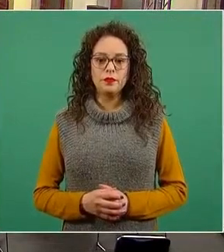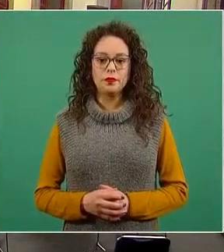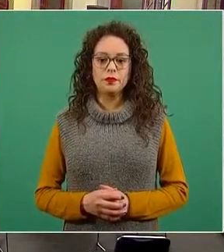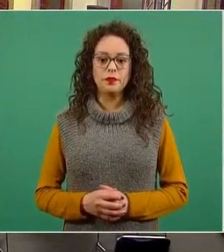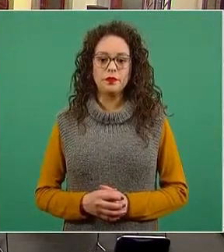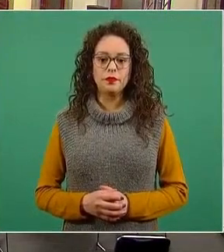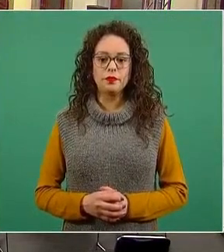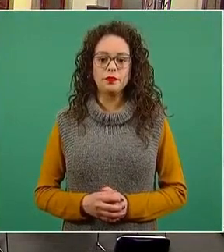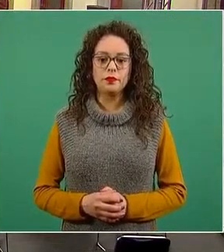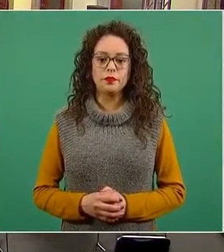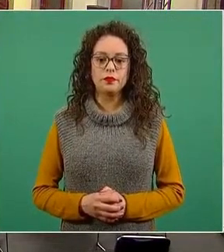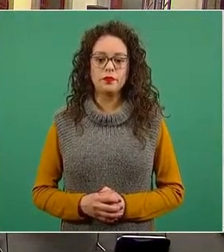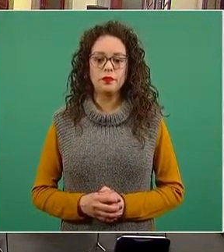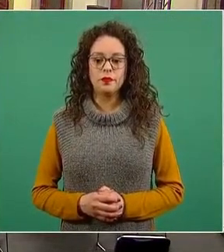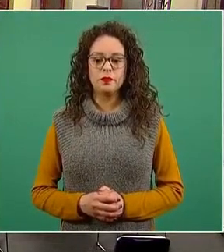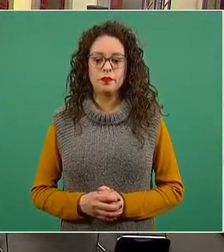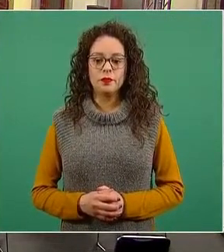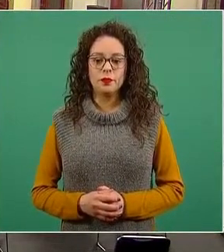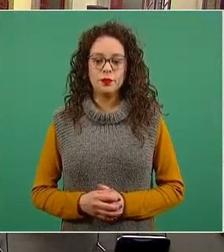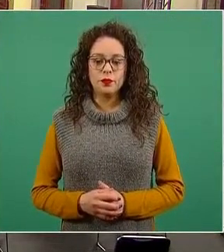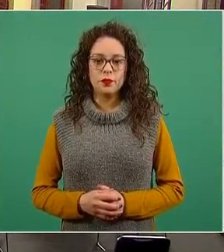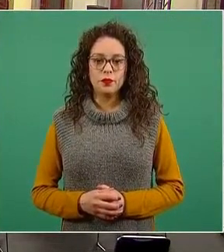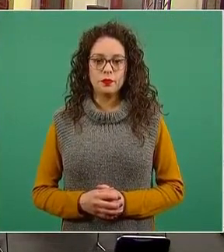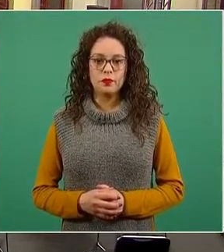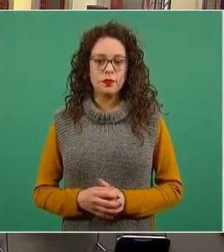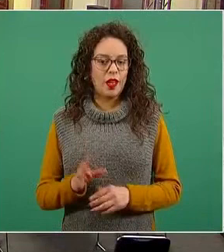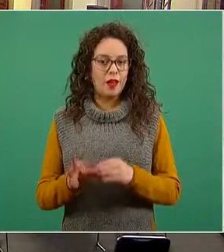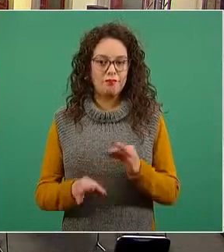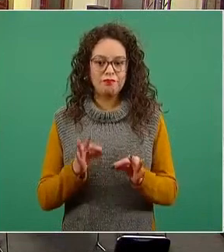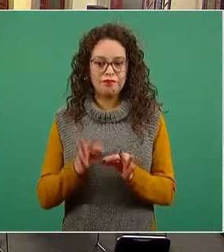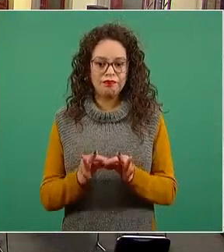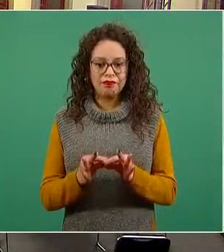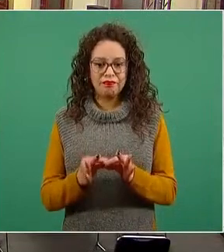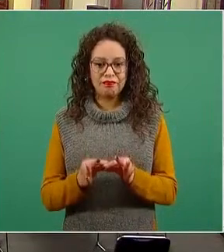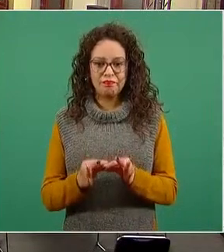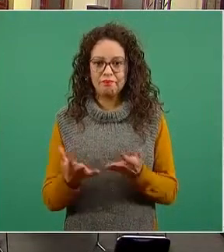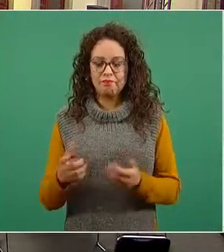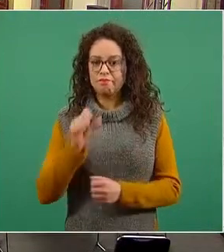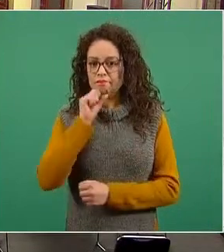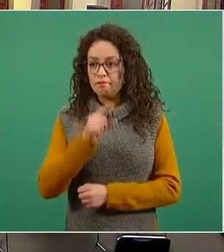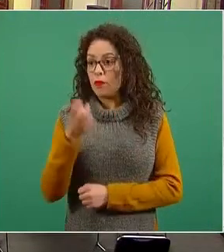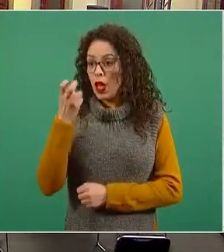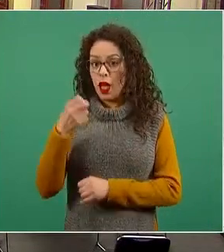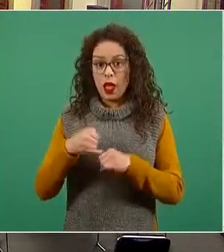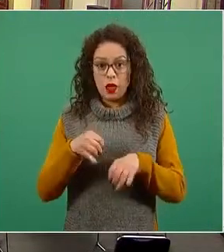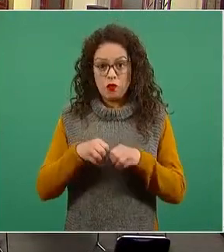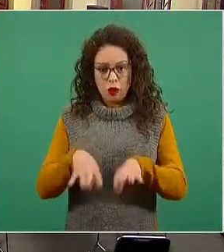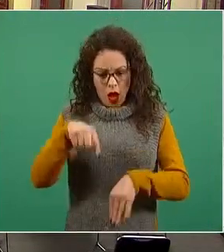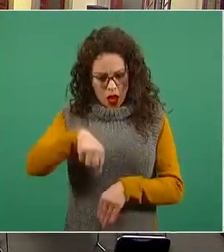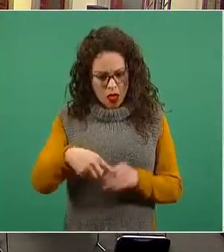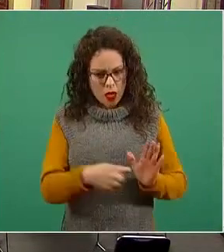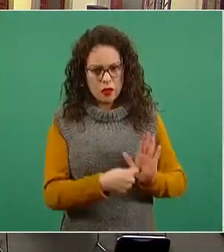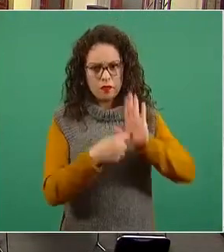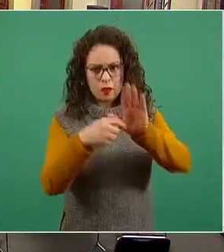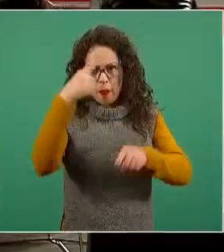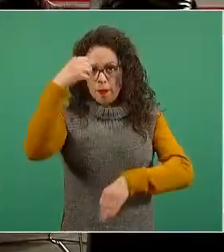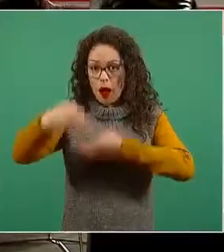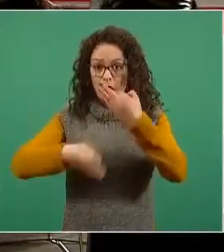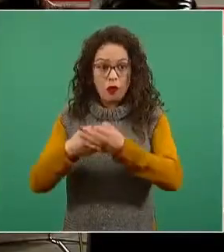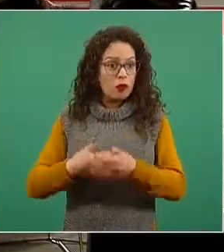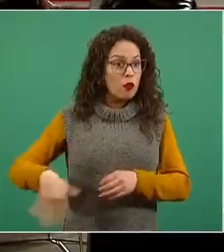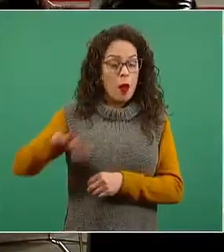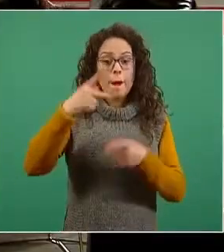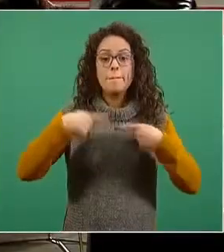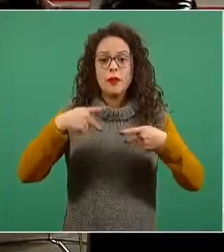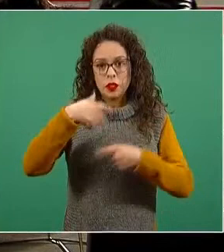Gobierno de México. Perfecto. Más de la misma idea. Estos materiales los presentamos aquí para conocimiento público, pero no es